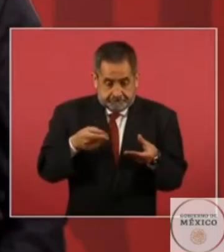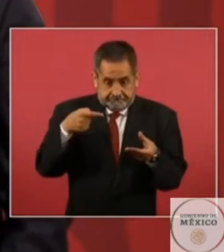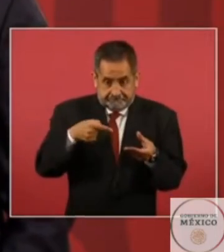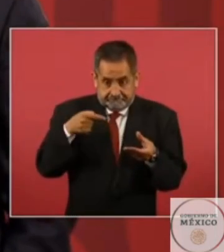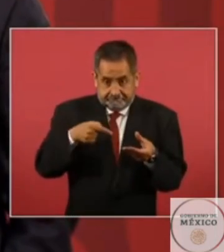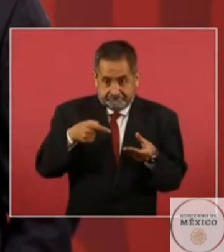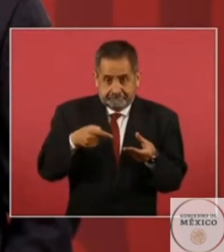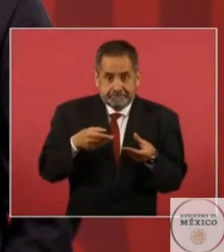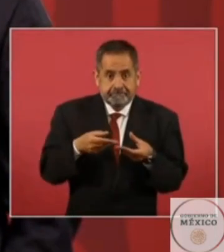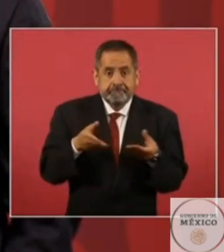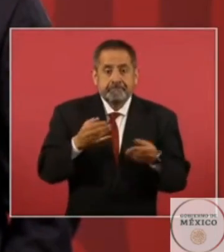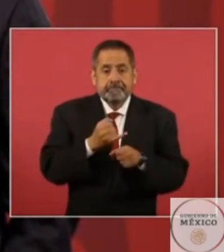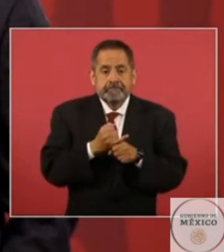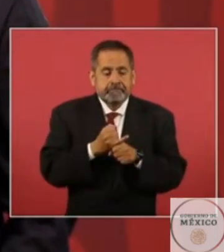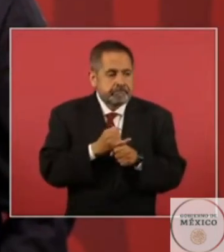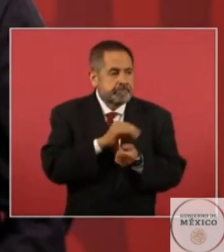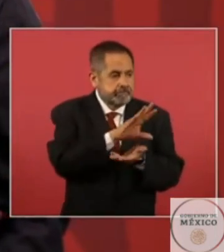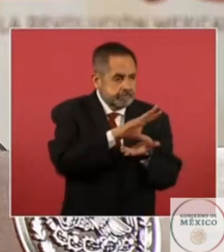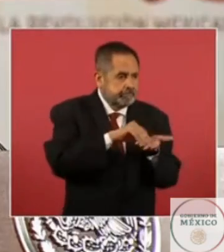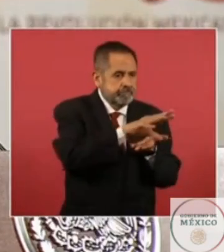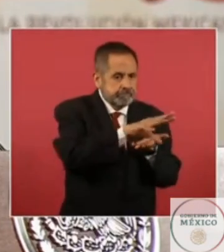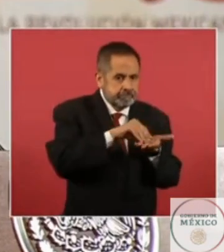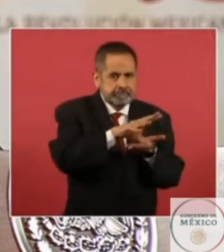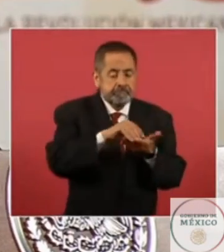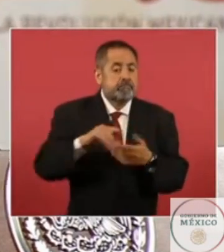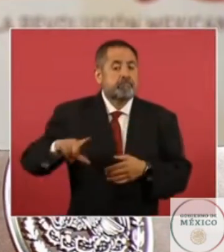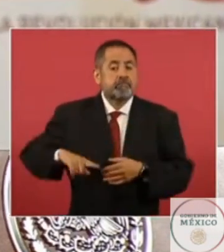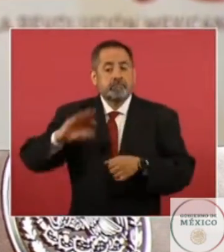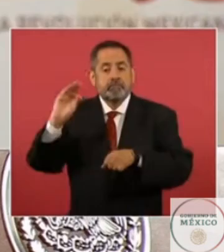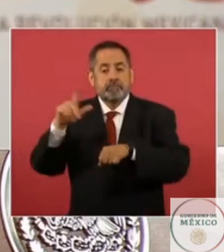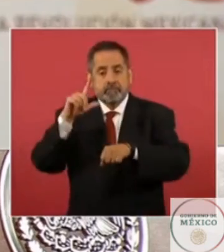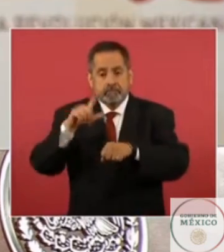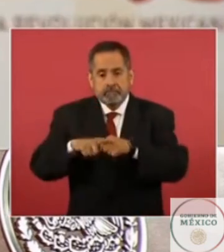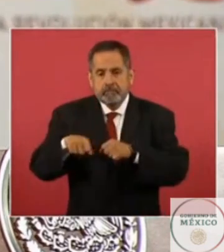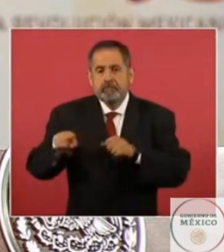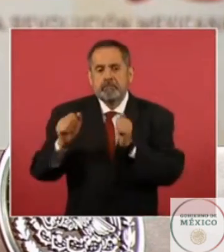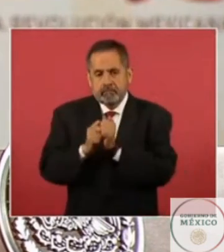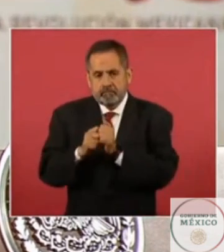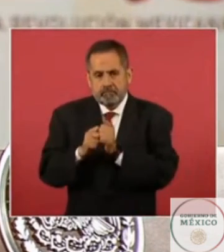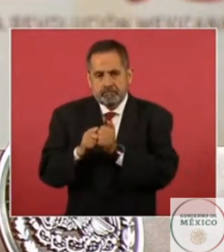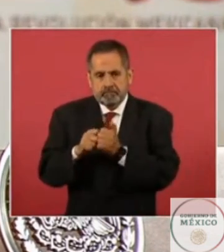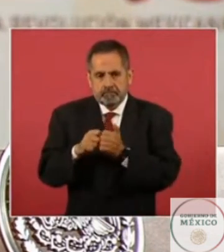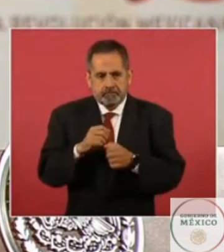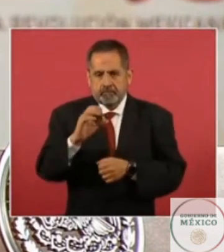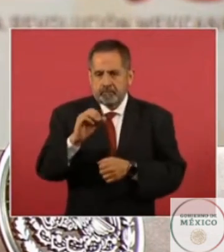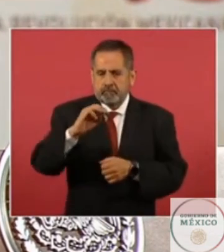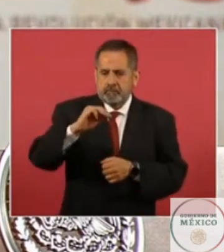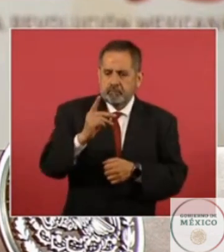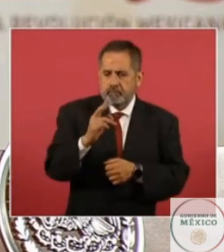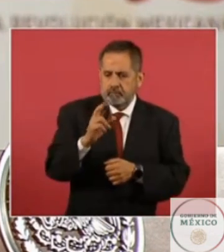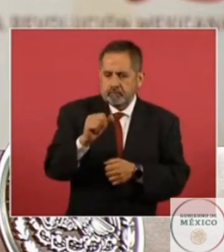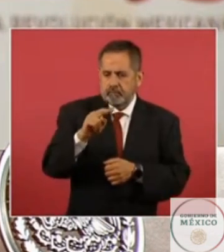El nombre de las empresas es reservado porque es un asunto que está dentro de una carpeta de